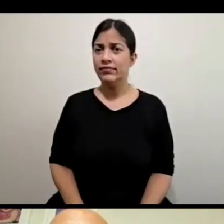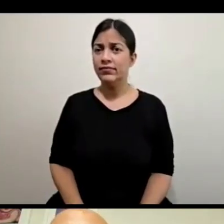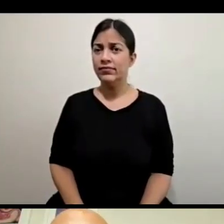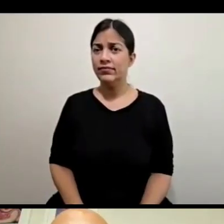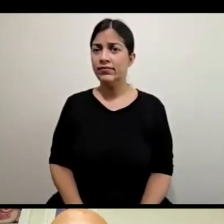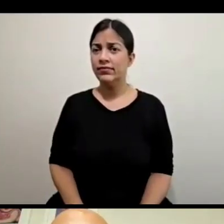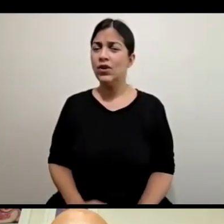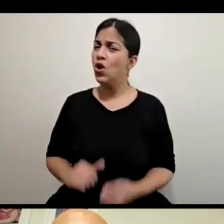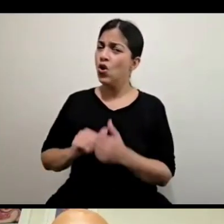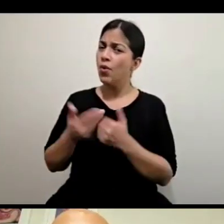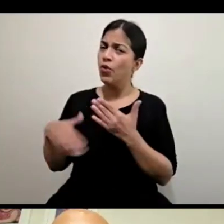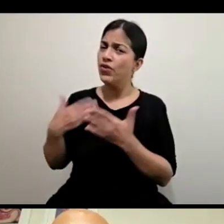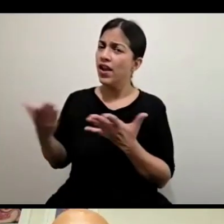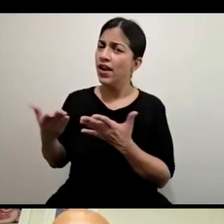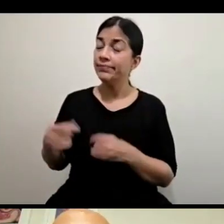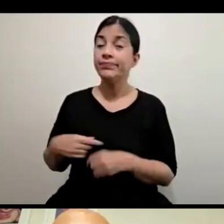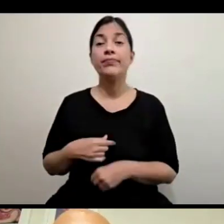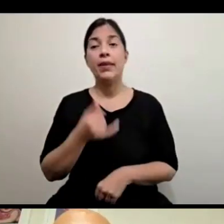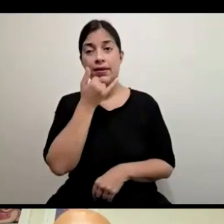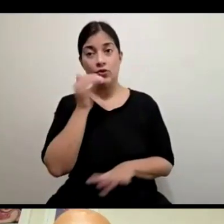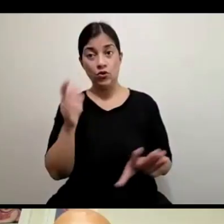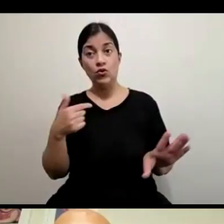que lo que pasó fue,